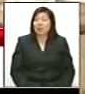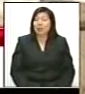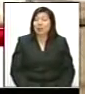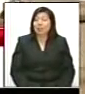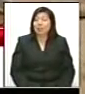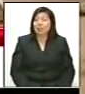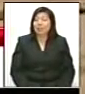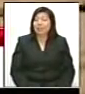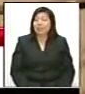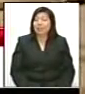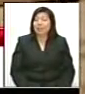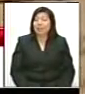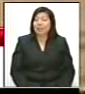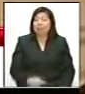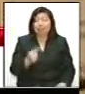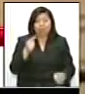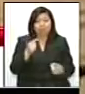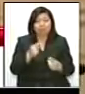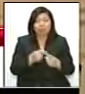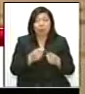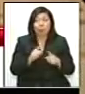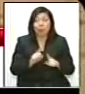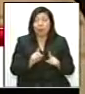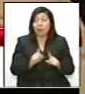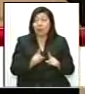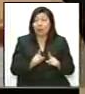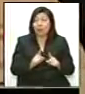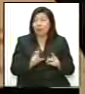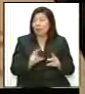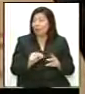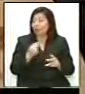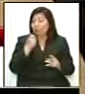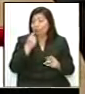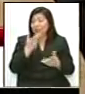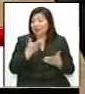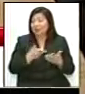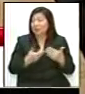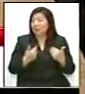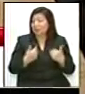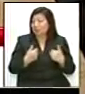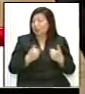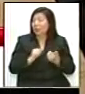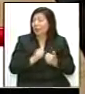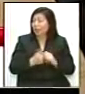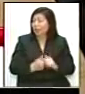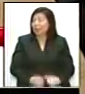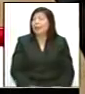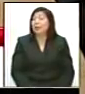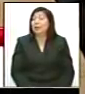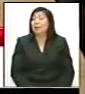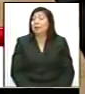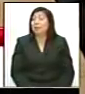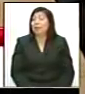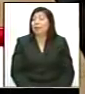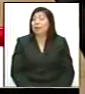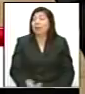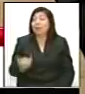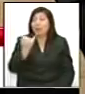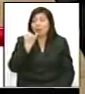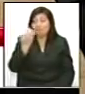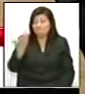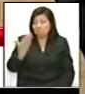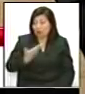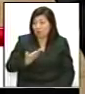muy objetivos cuando hemos encontrado actos que nos llaman la atención y que se tienen que corregir. Nos ha llegado una información